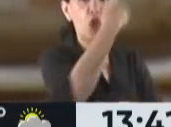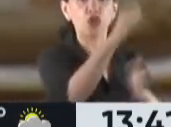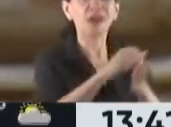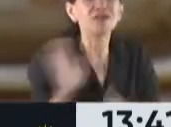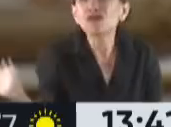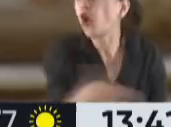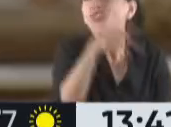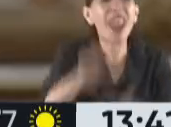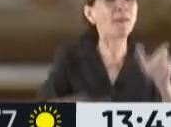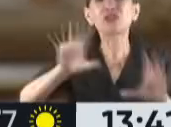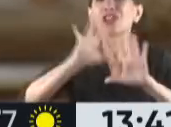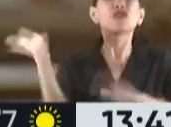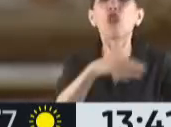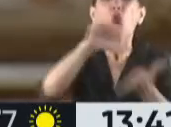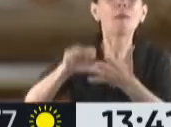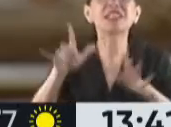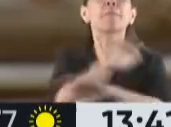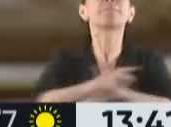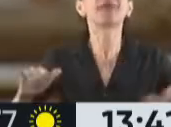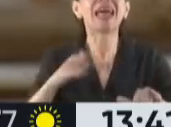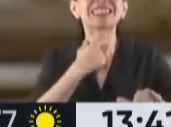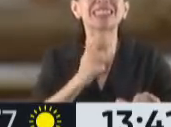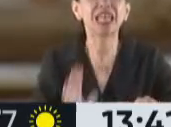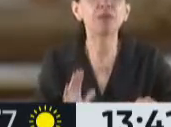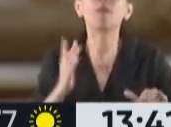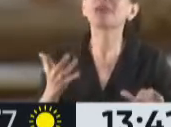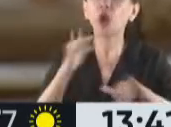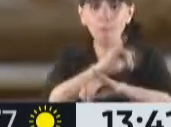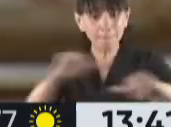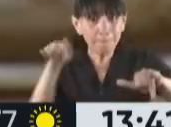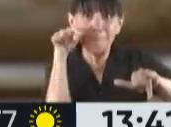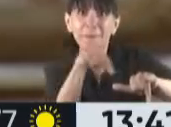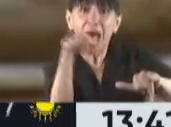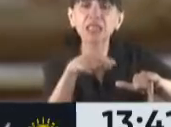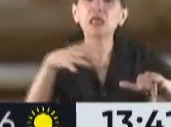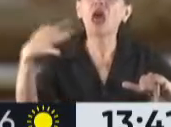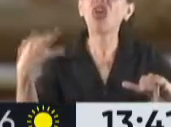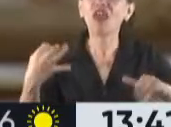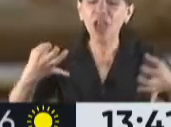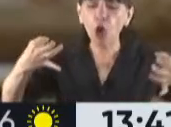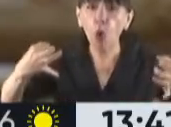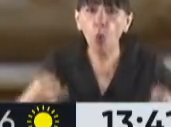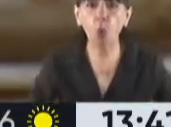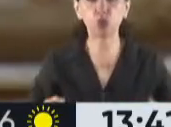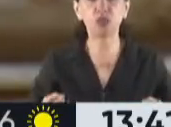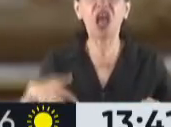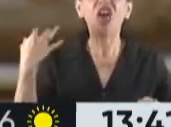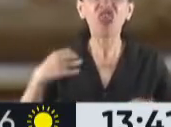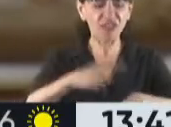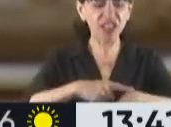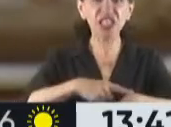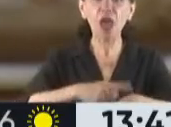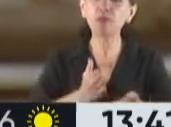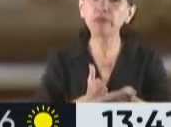la paz, pero tiene que ser una paz justa, duradera y exhaustiva. El